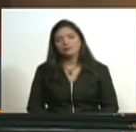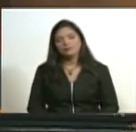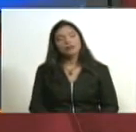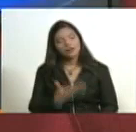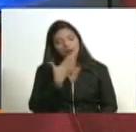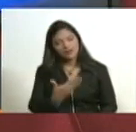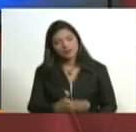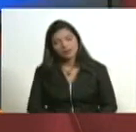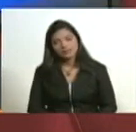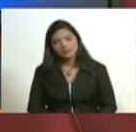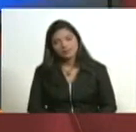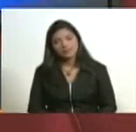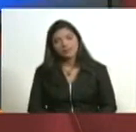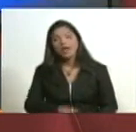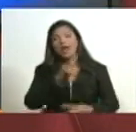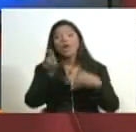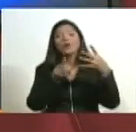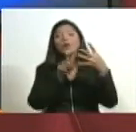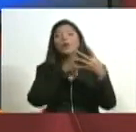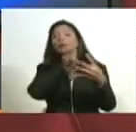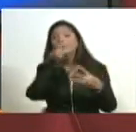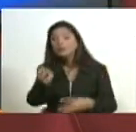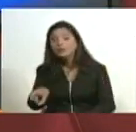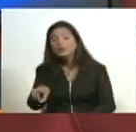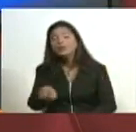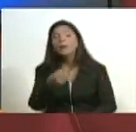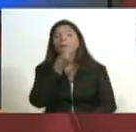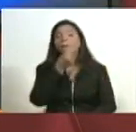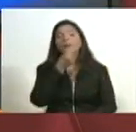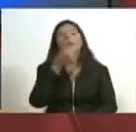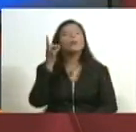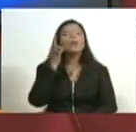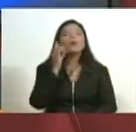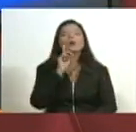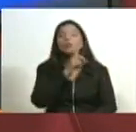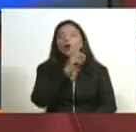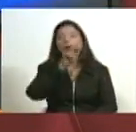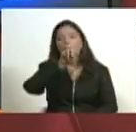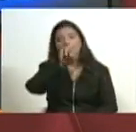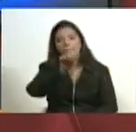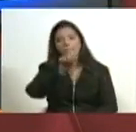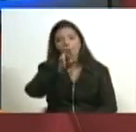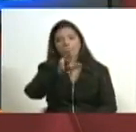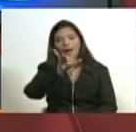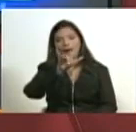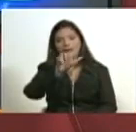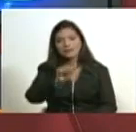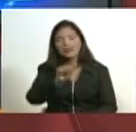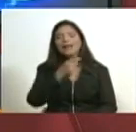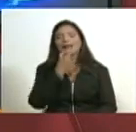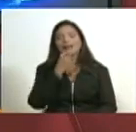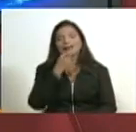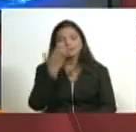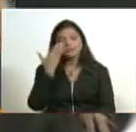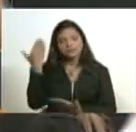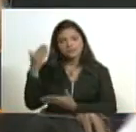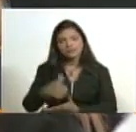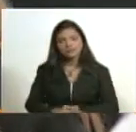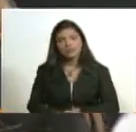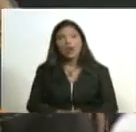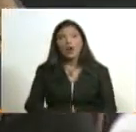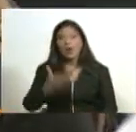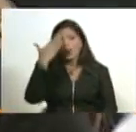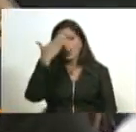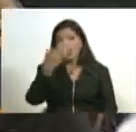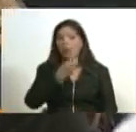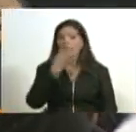Gracias. En cuarto lugar, damos la palabra a la periodista María Teresa Bo de Al Jazeera en inglés. ¿Qué tal? Muy buenas tardes,